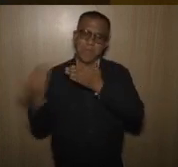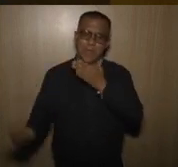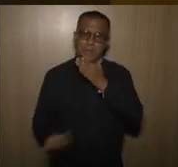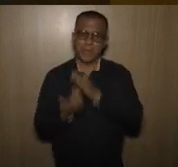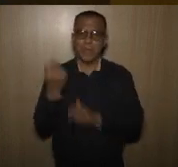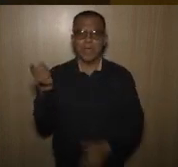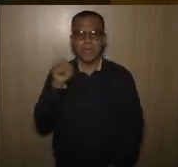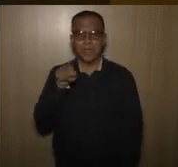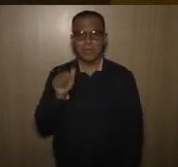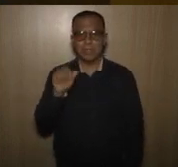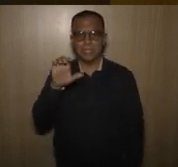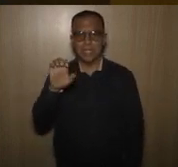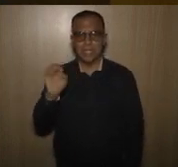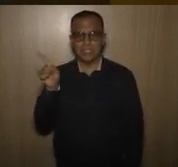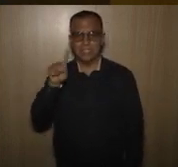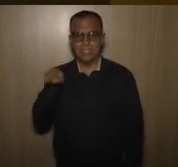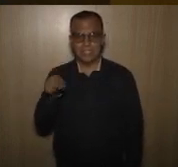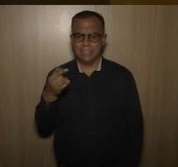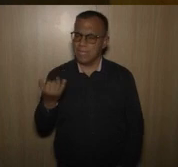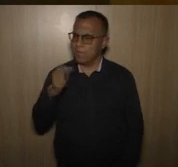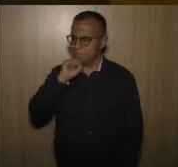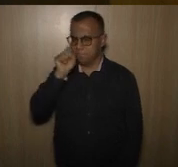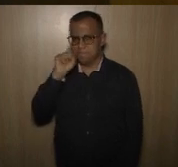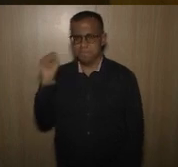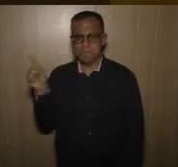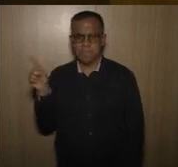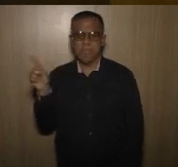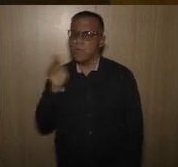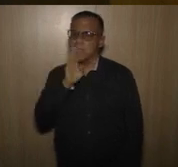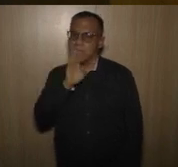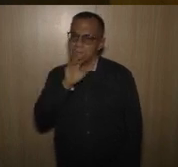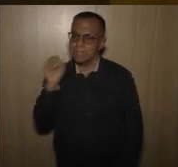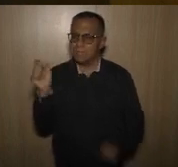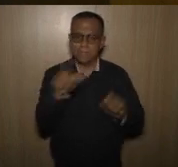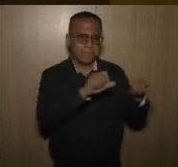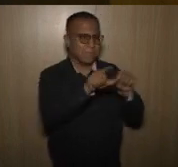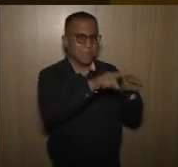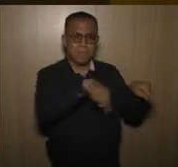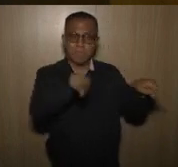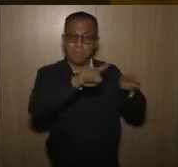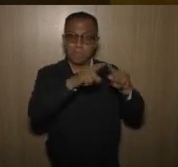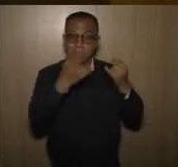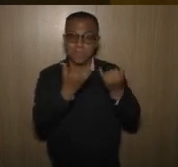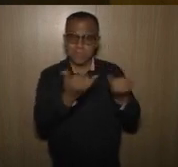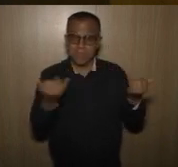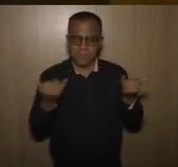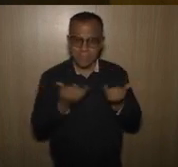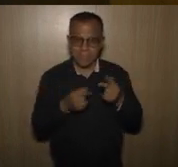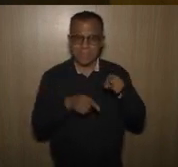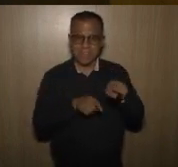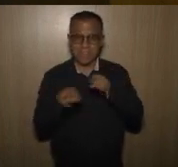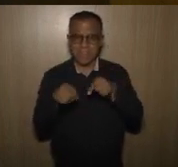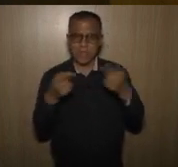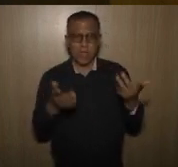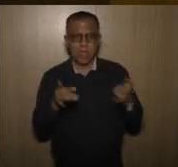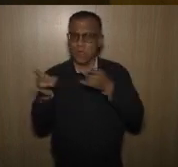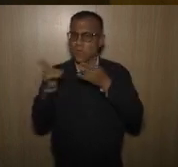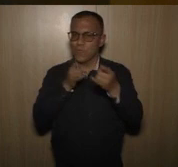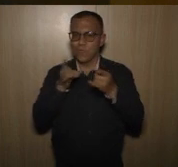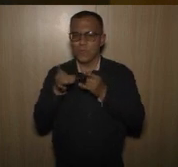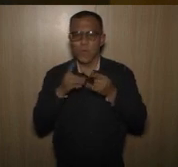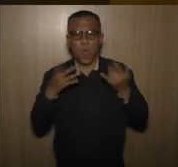SASES. Permítame entonces ahora preguntarle a las personas que están en el panel, ¿cuáles son las sensaciones,